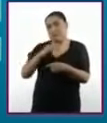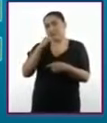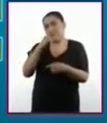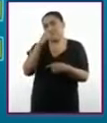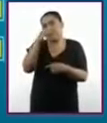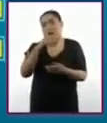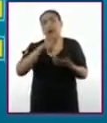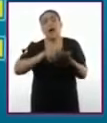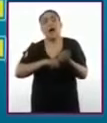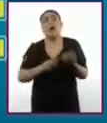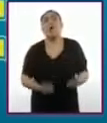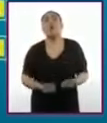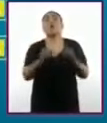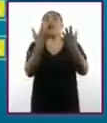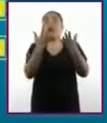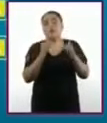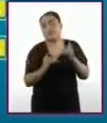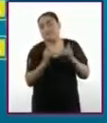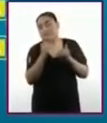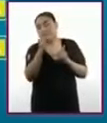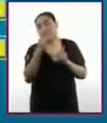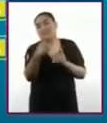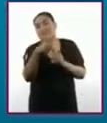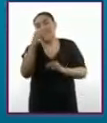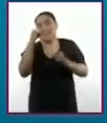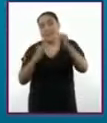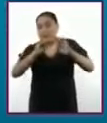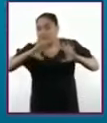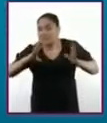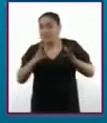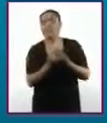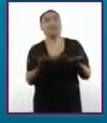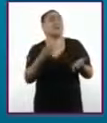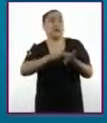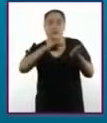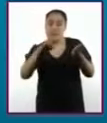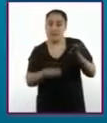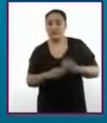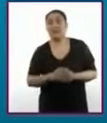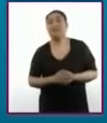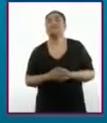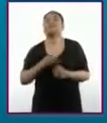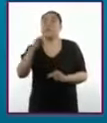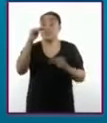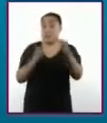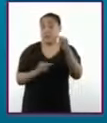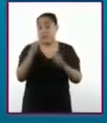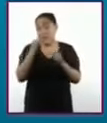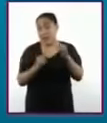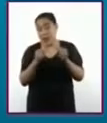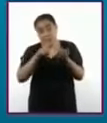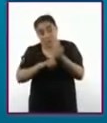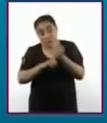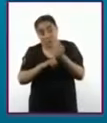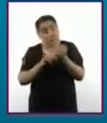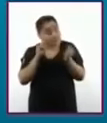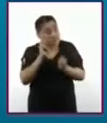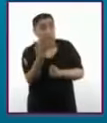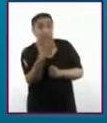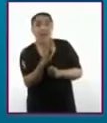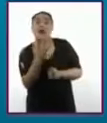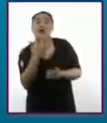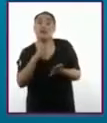el número de individuos que existen en cada nivel. Por ejemplo, si en el nivel superior hay unas 10 ranas que se